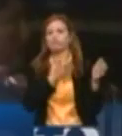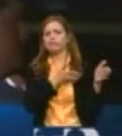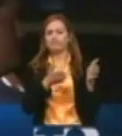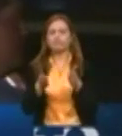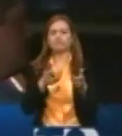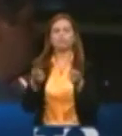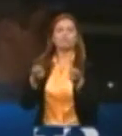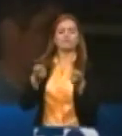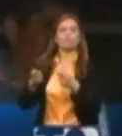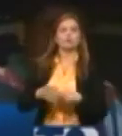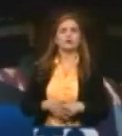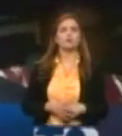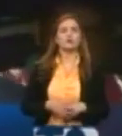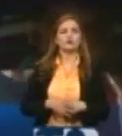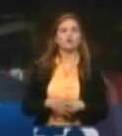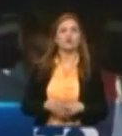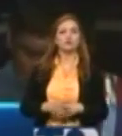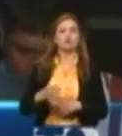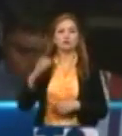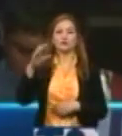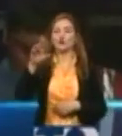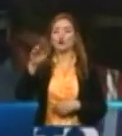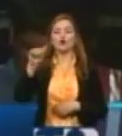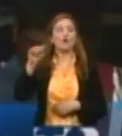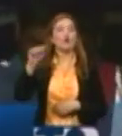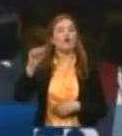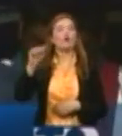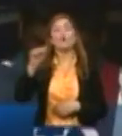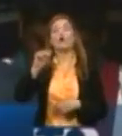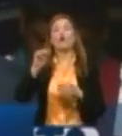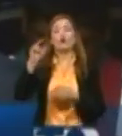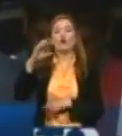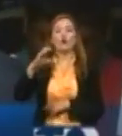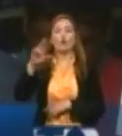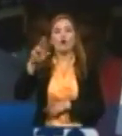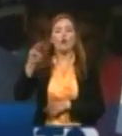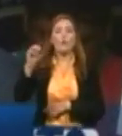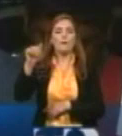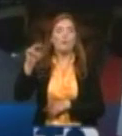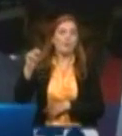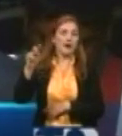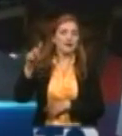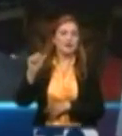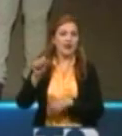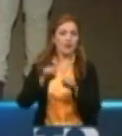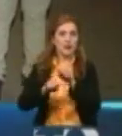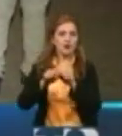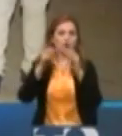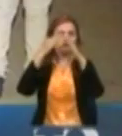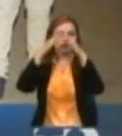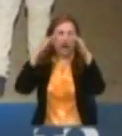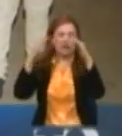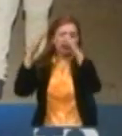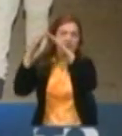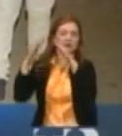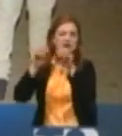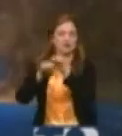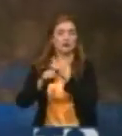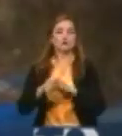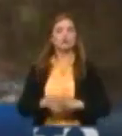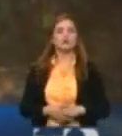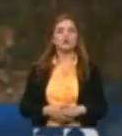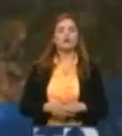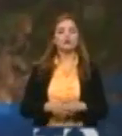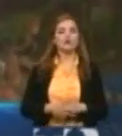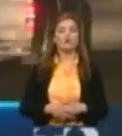está focalizado aquí en el cantón Cumandá. Al ser un movimiento y el epicentro aquí, se ha ocasionado daños materiales. Las autoridades locales durante